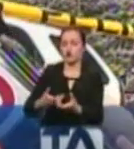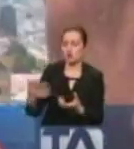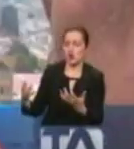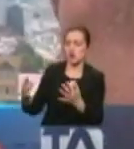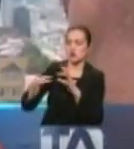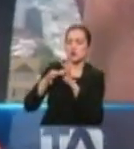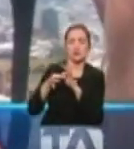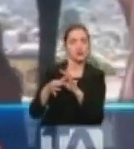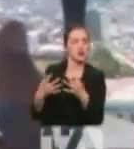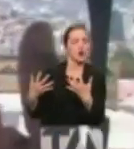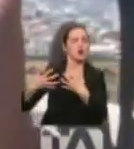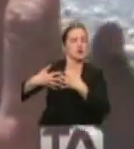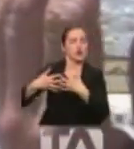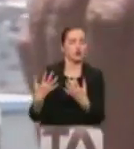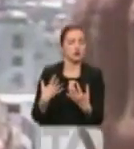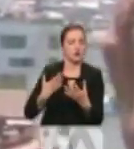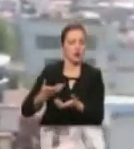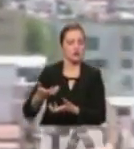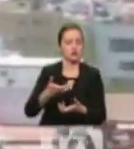red de hidrantes.